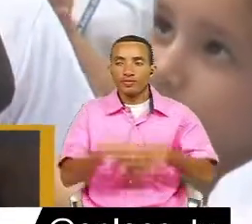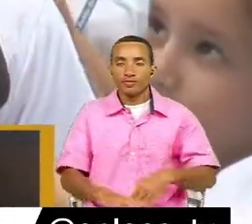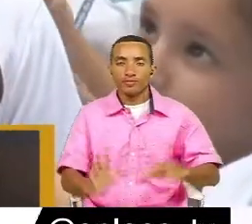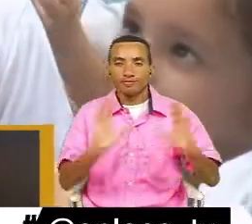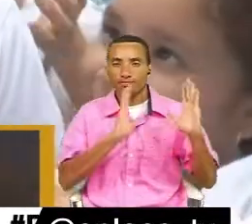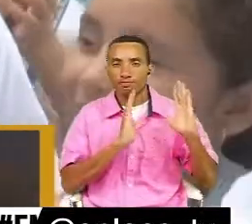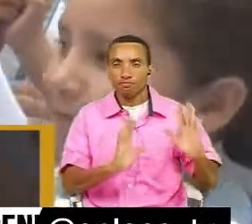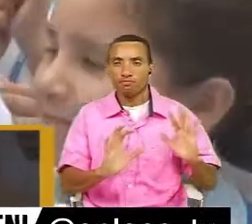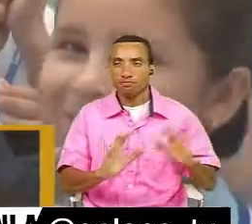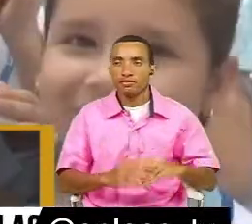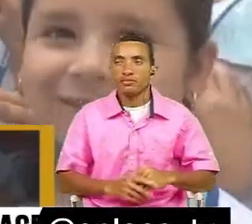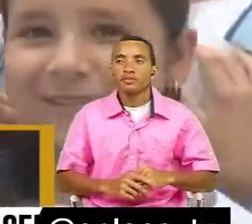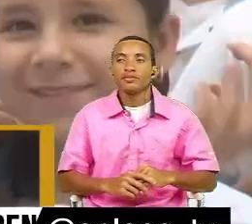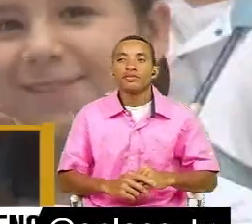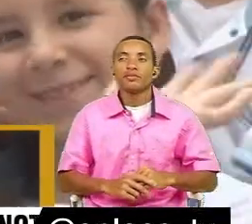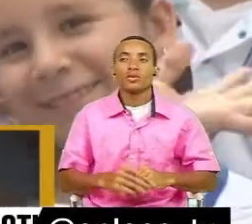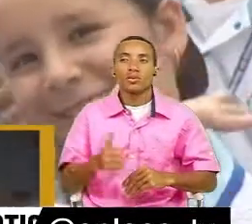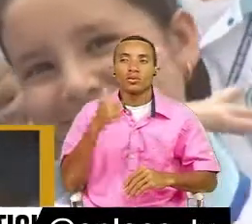bien.